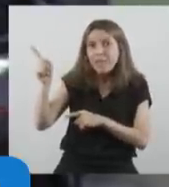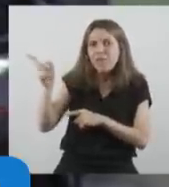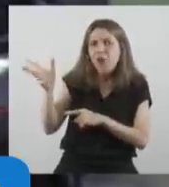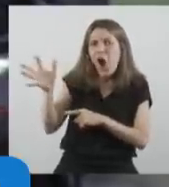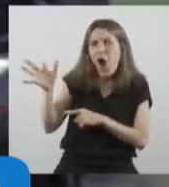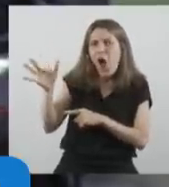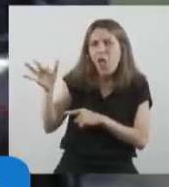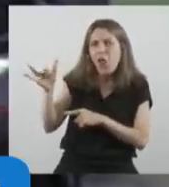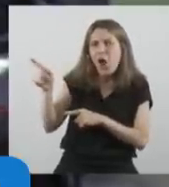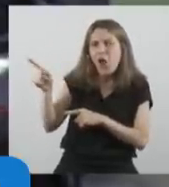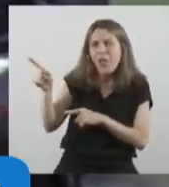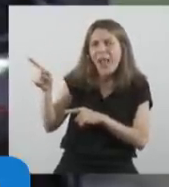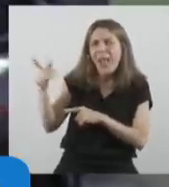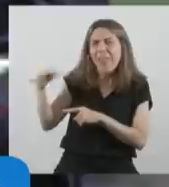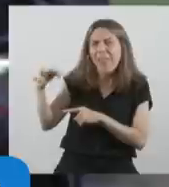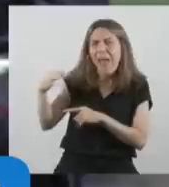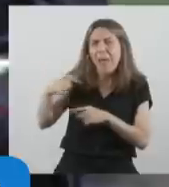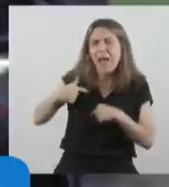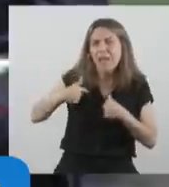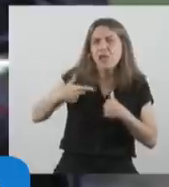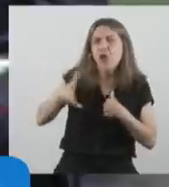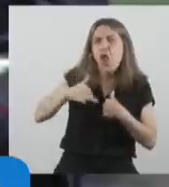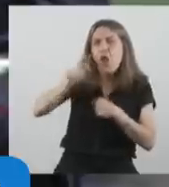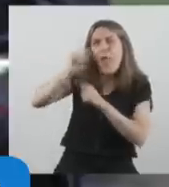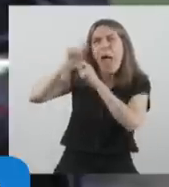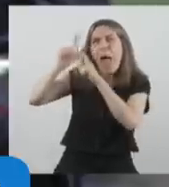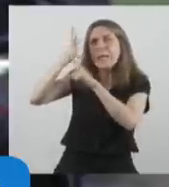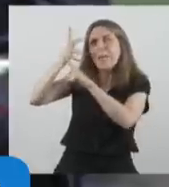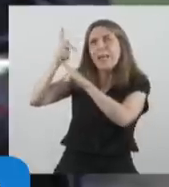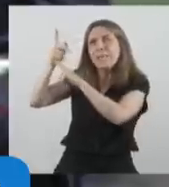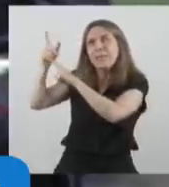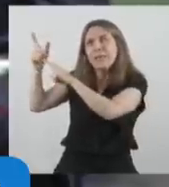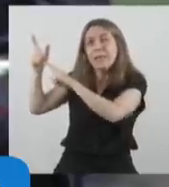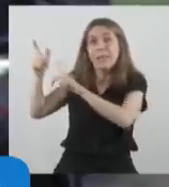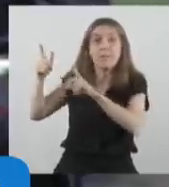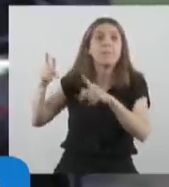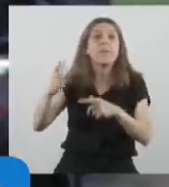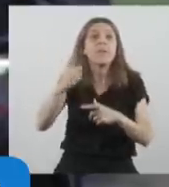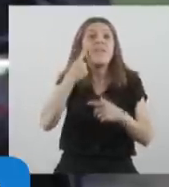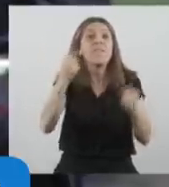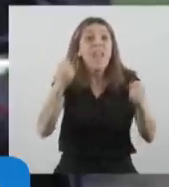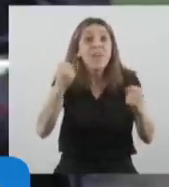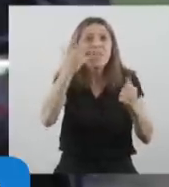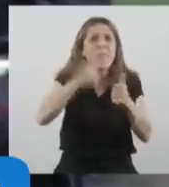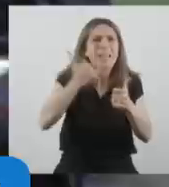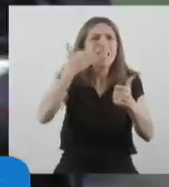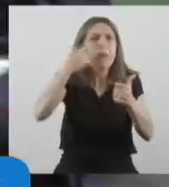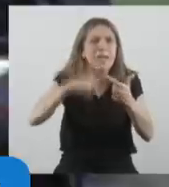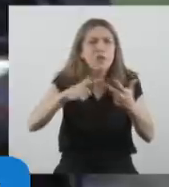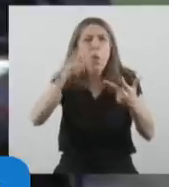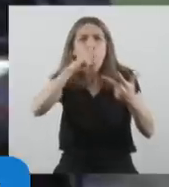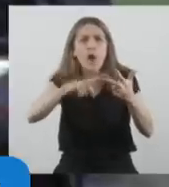días debe inyectar nos la fuerza que a veces flaquea viva san martín viva yapeyú viva